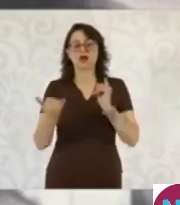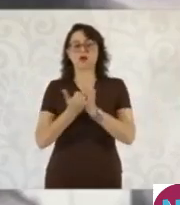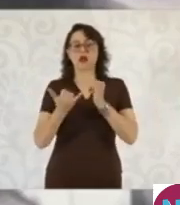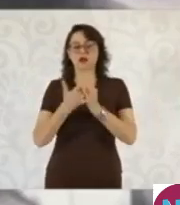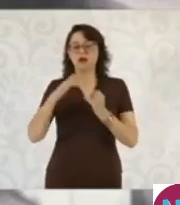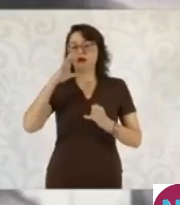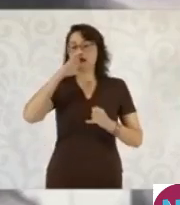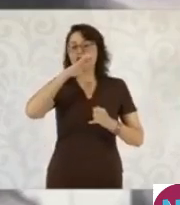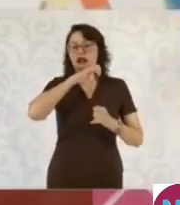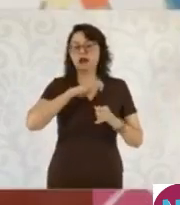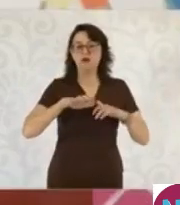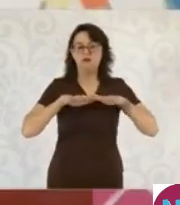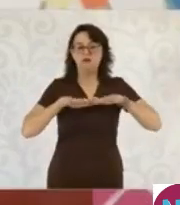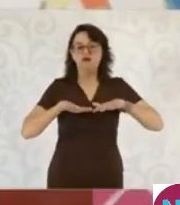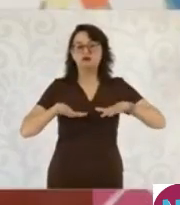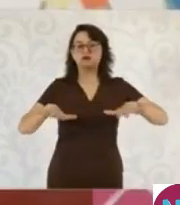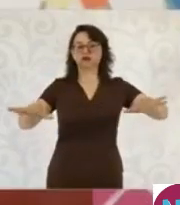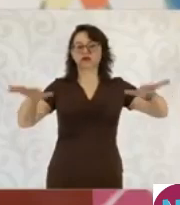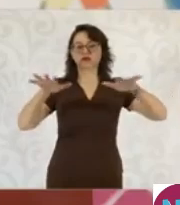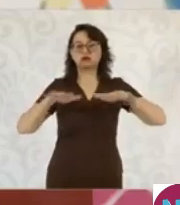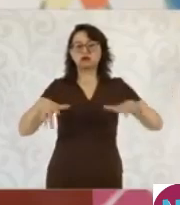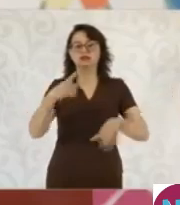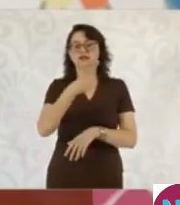equipo portátil